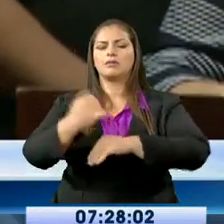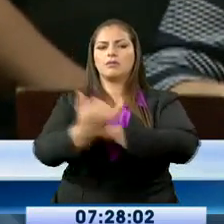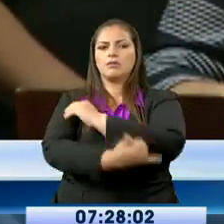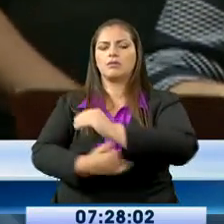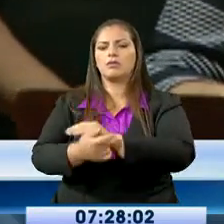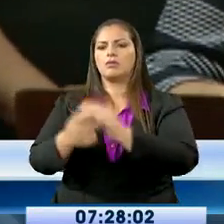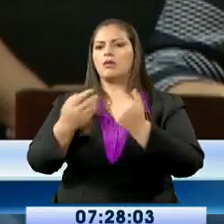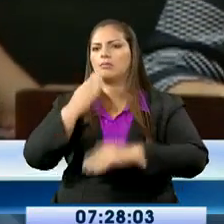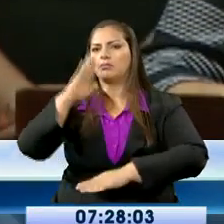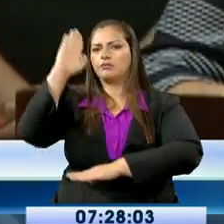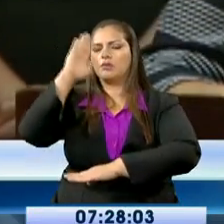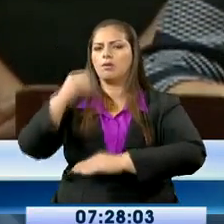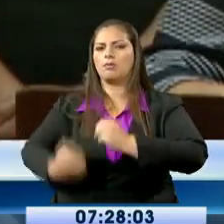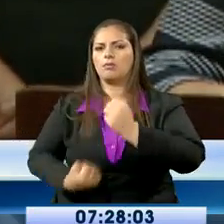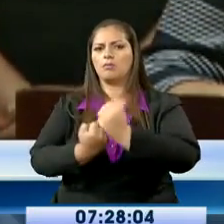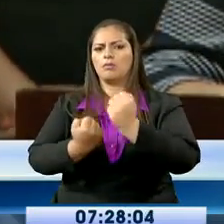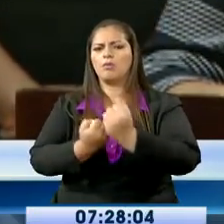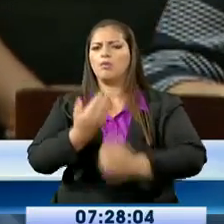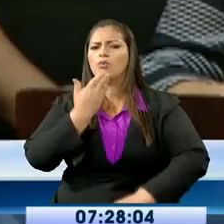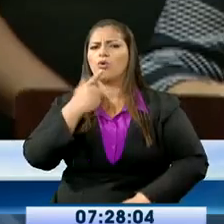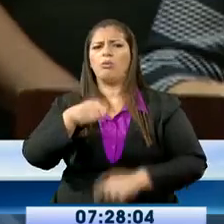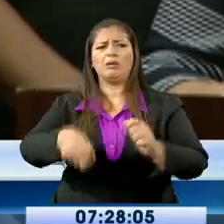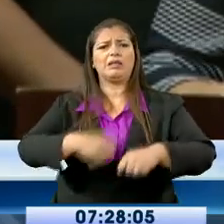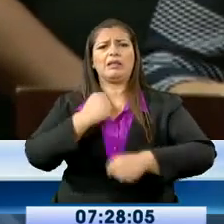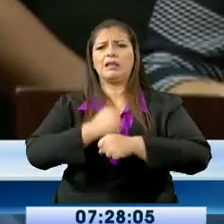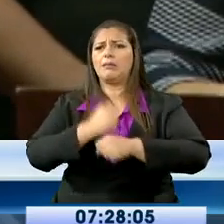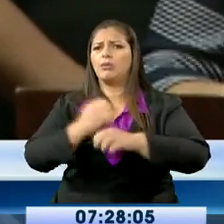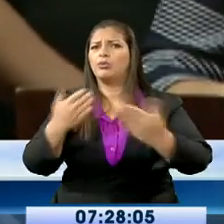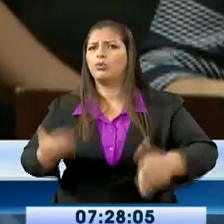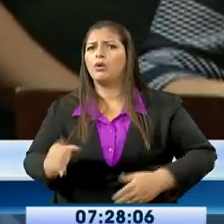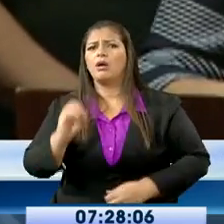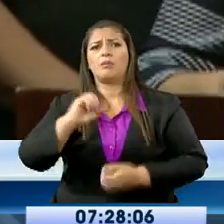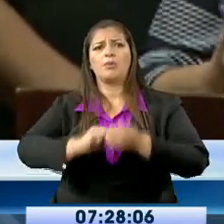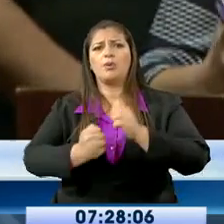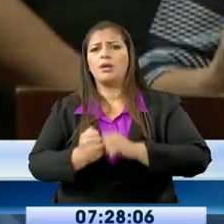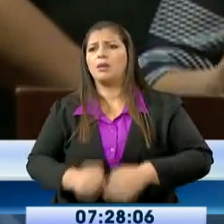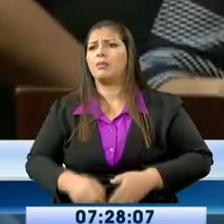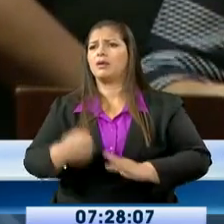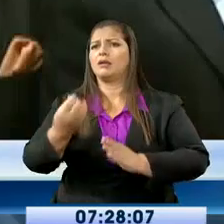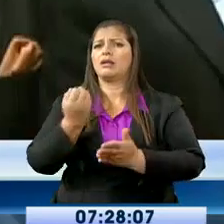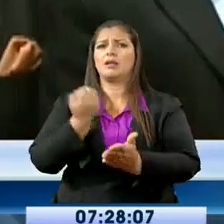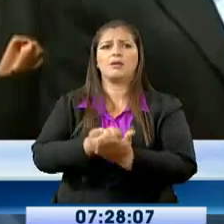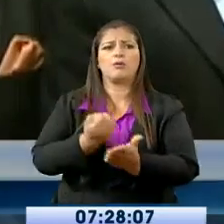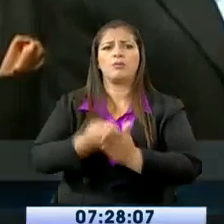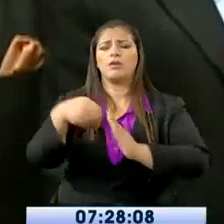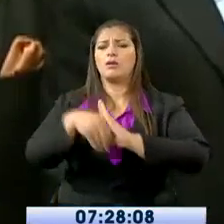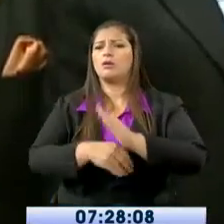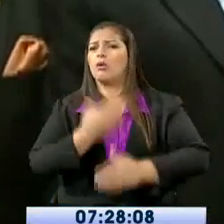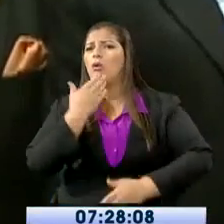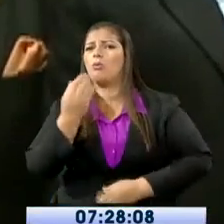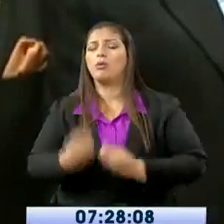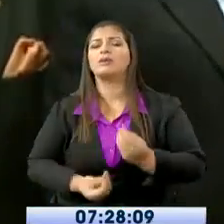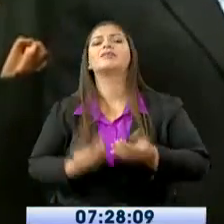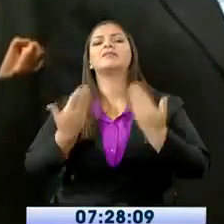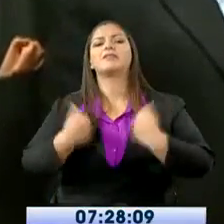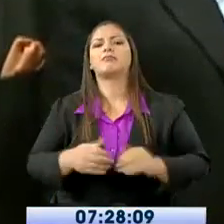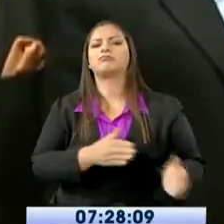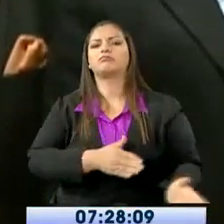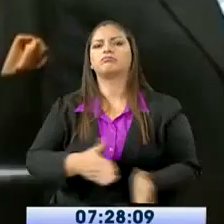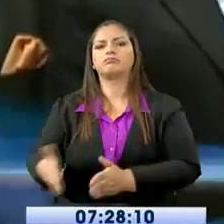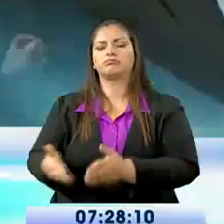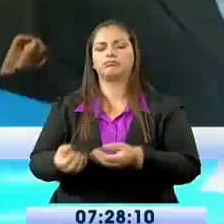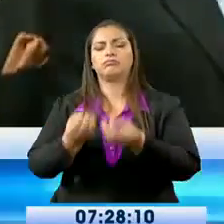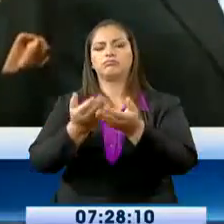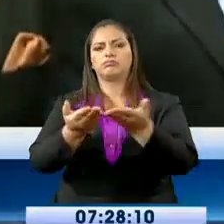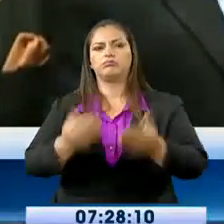inmediato, para la crisis, para el desempleo, para los problemas que hoy nos afectan con urgencia. La decisión de que Paco Moncayo sea